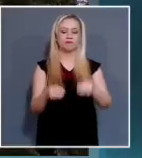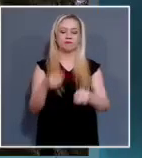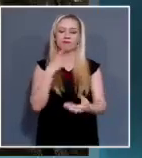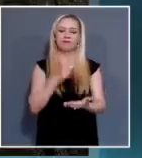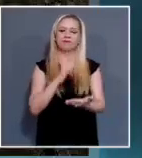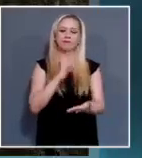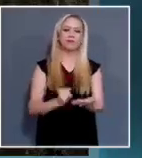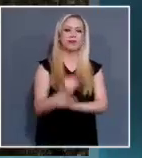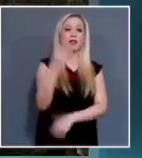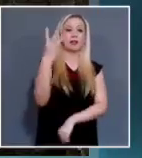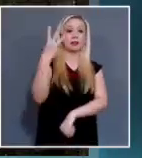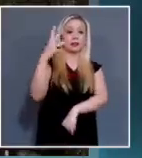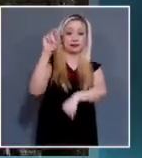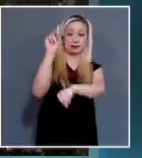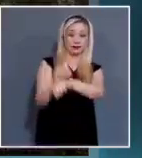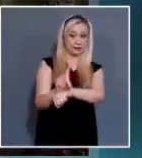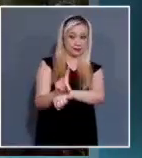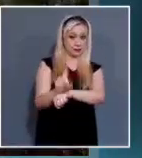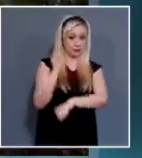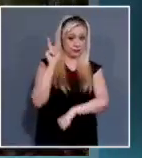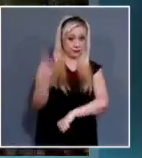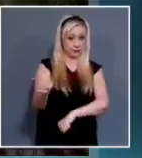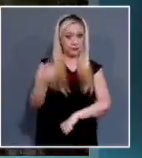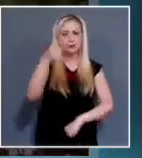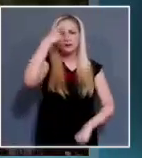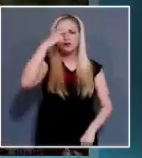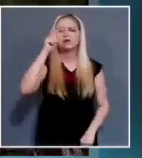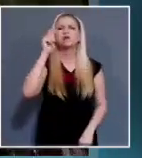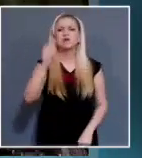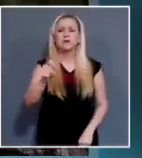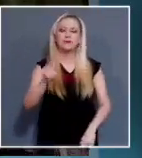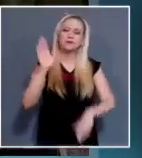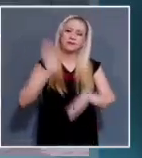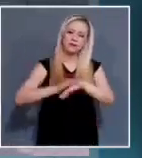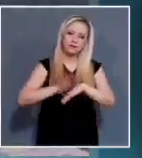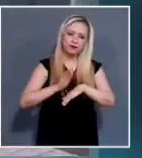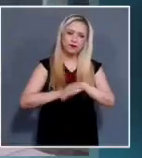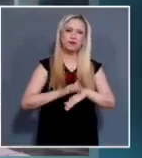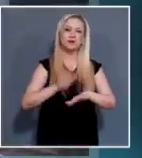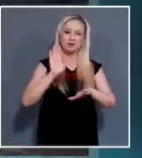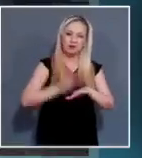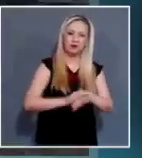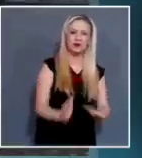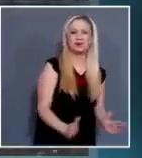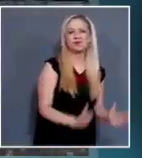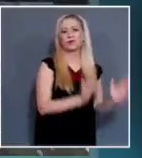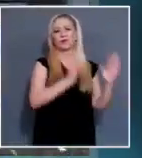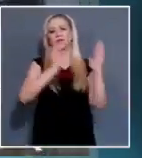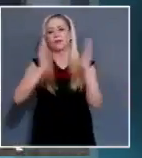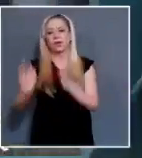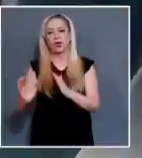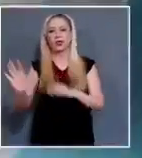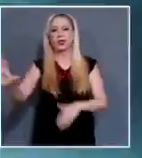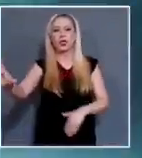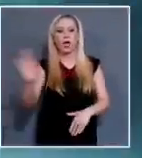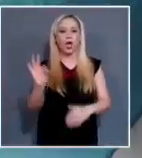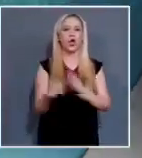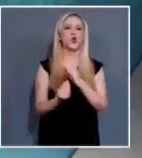vinculando a la permanente, para que se convoque a un periodo extraordinario para que se designe a un nuevo comisionado del